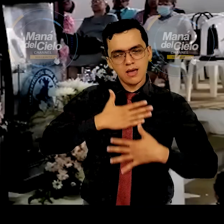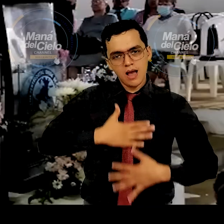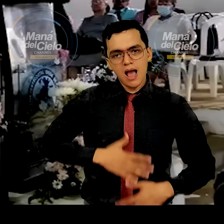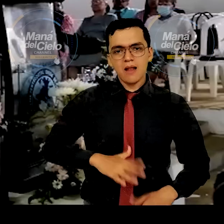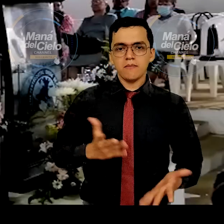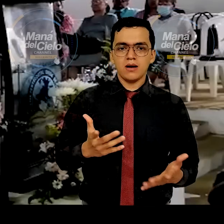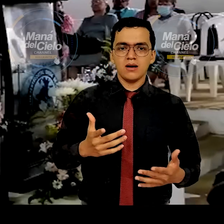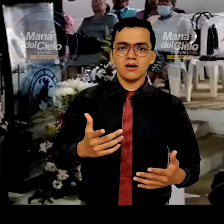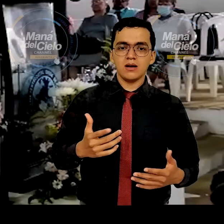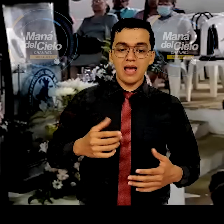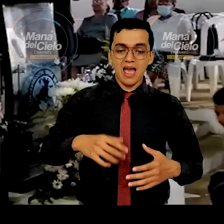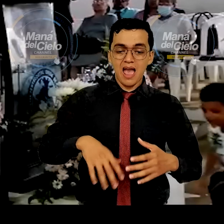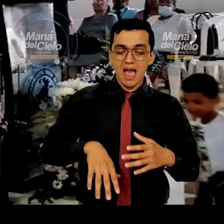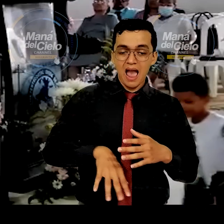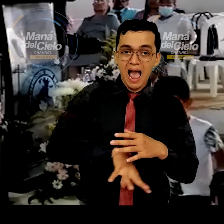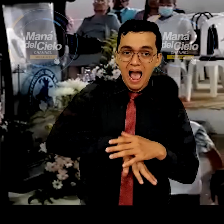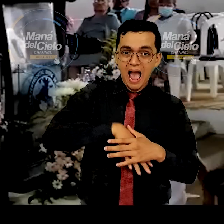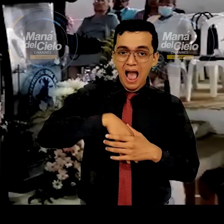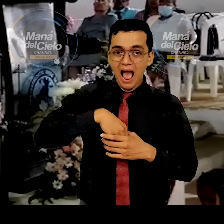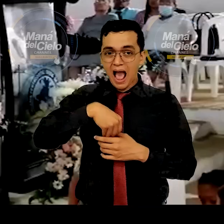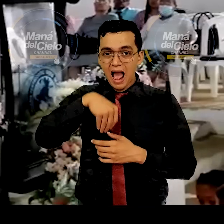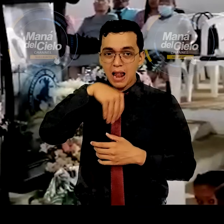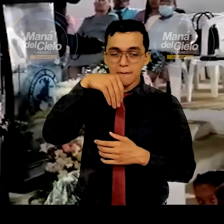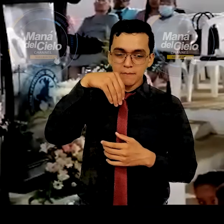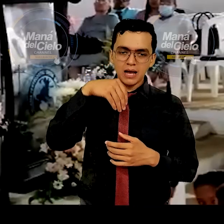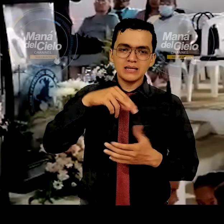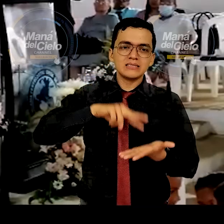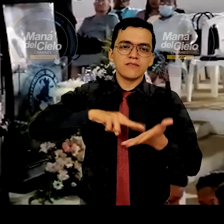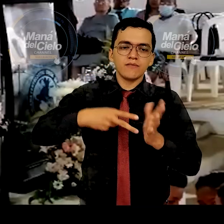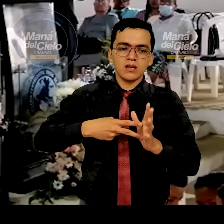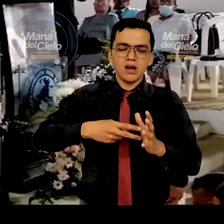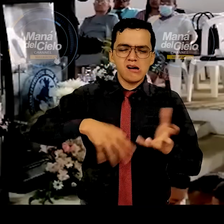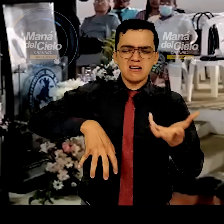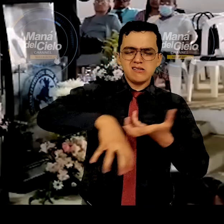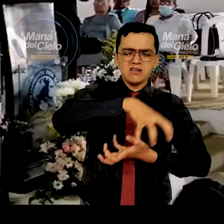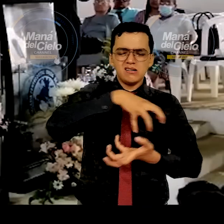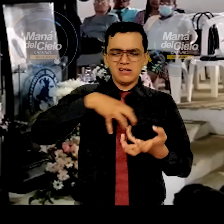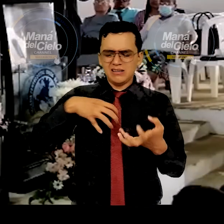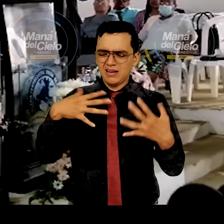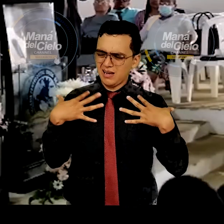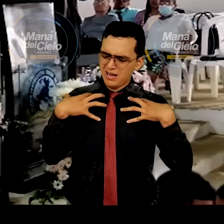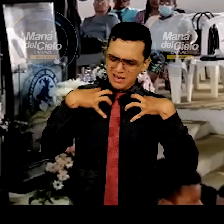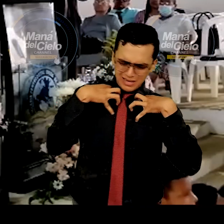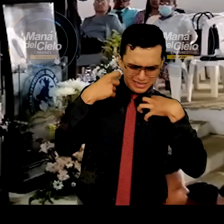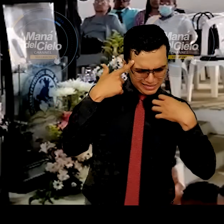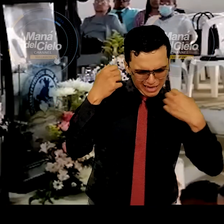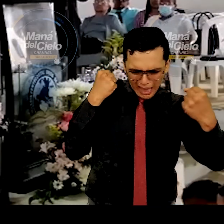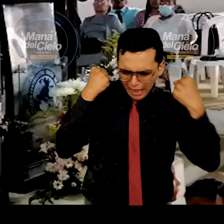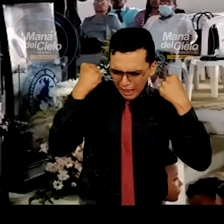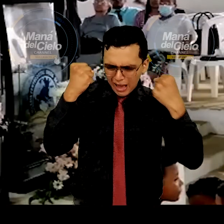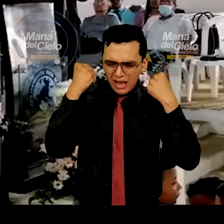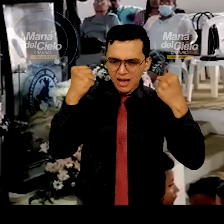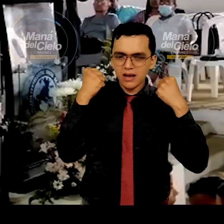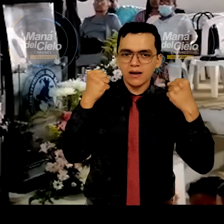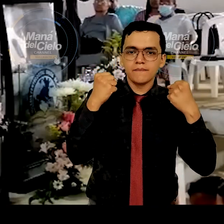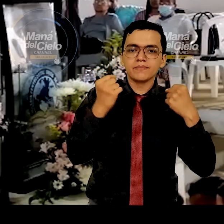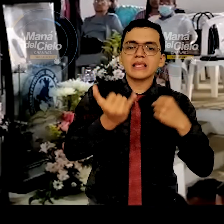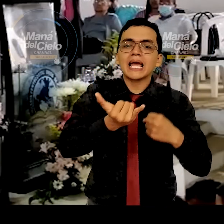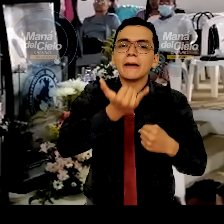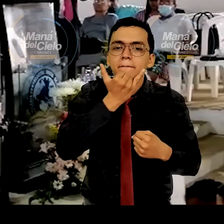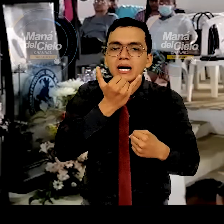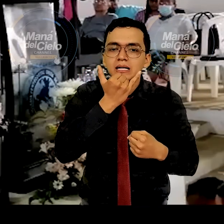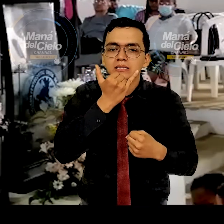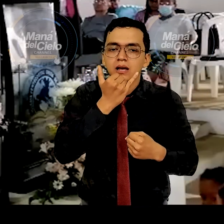La turbación del ánimo es que usted pierde la armonía interior. Algo le pasa y usted empieza a perder